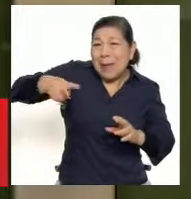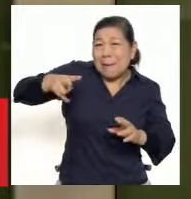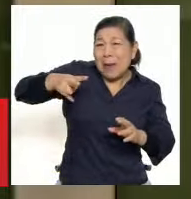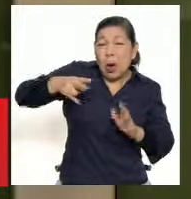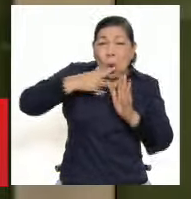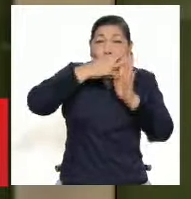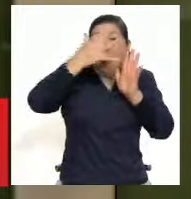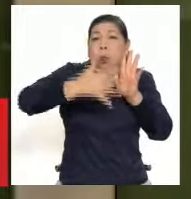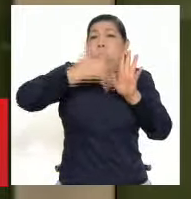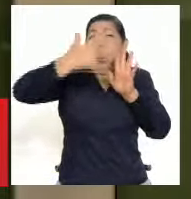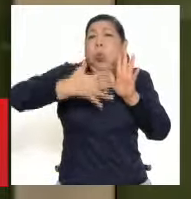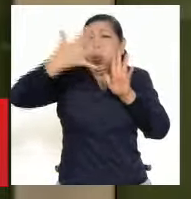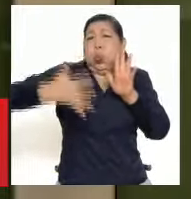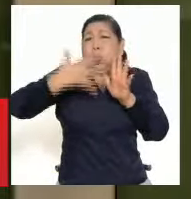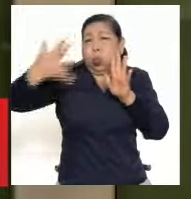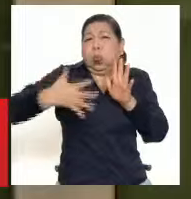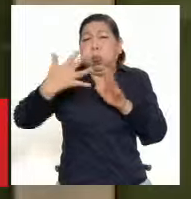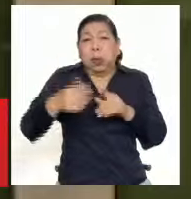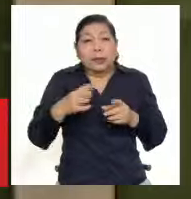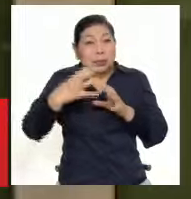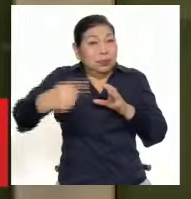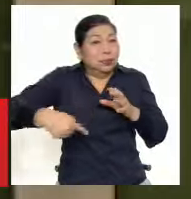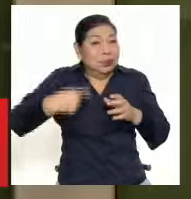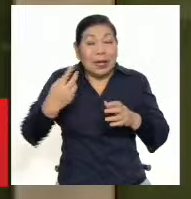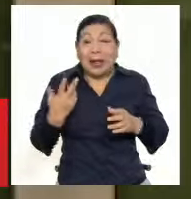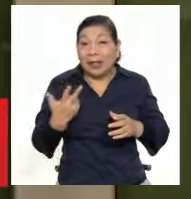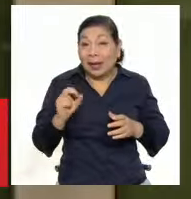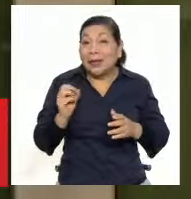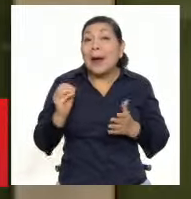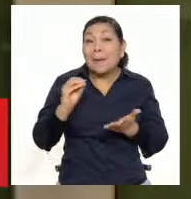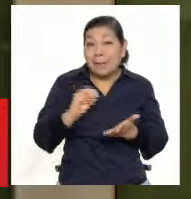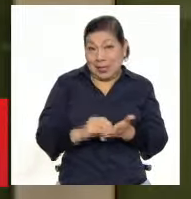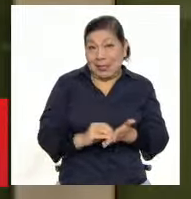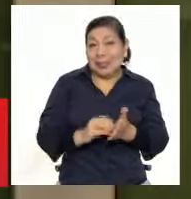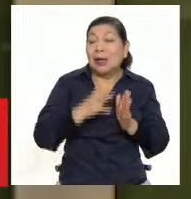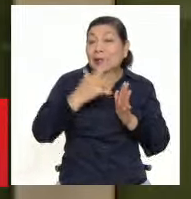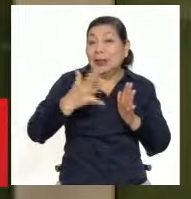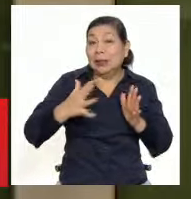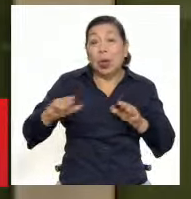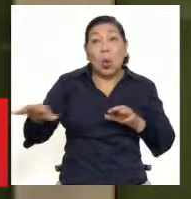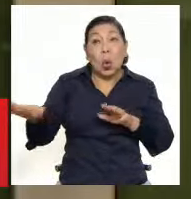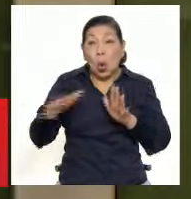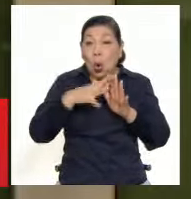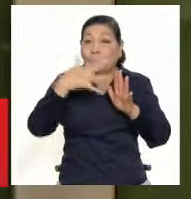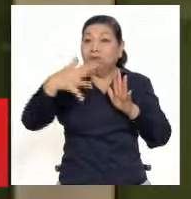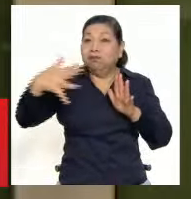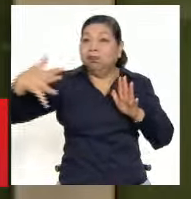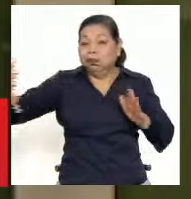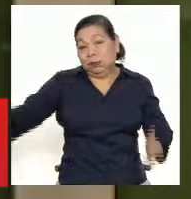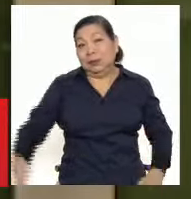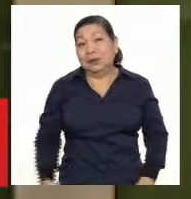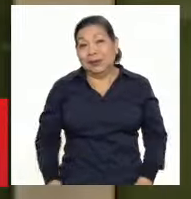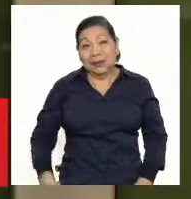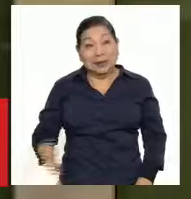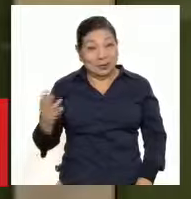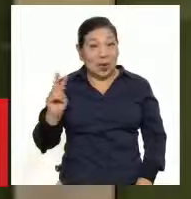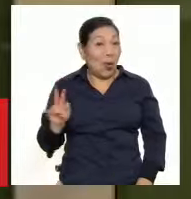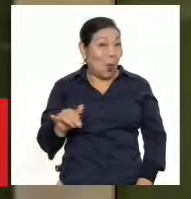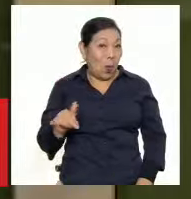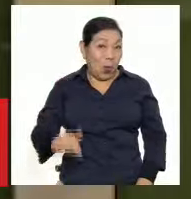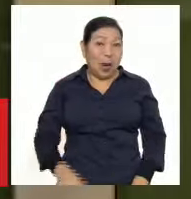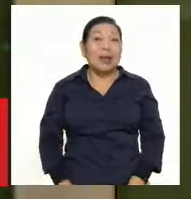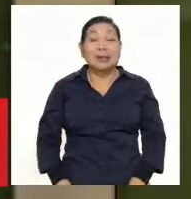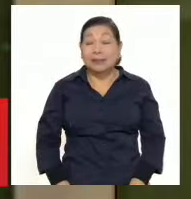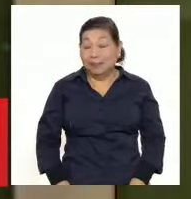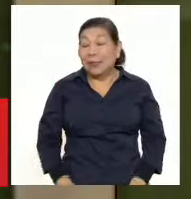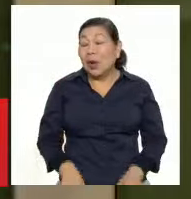energía de lo que realmente se libera. O sea, que el sismo de Pisco fue 30 veces más grande en energía que el que ocurrió hace dos días aquí en la zona